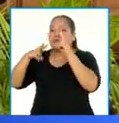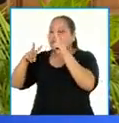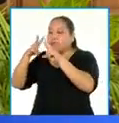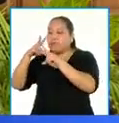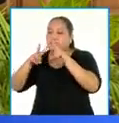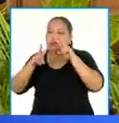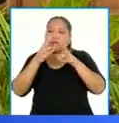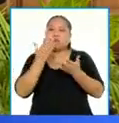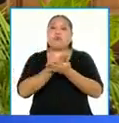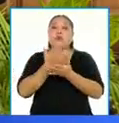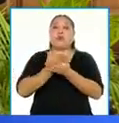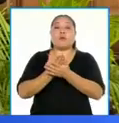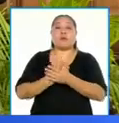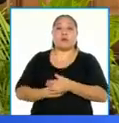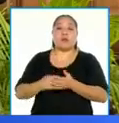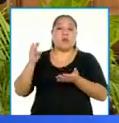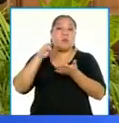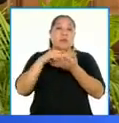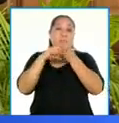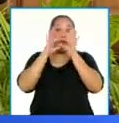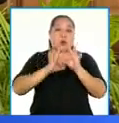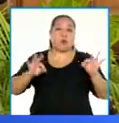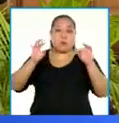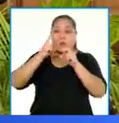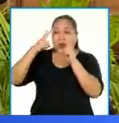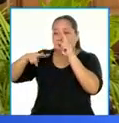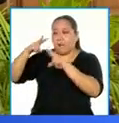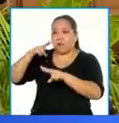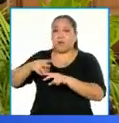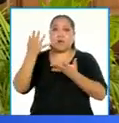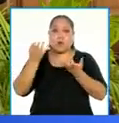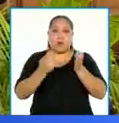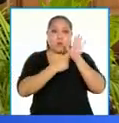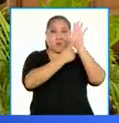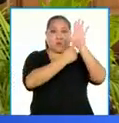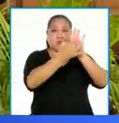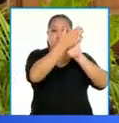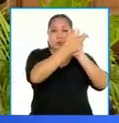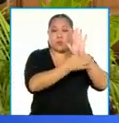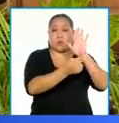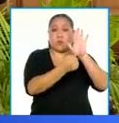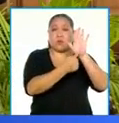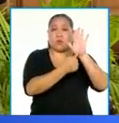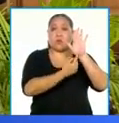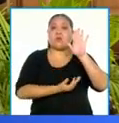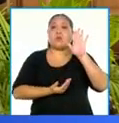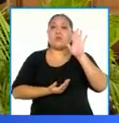evidencias. Y las principales evidencias que queremos resaltar es